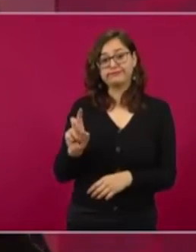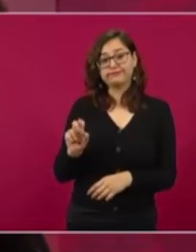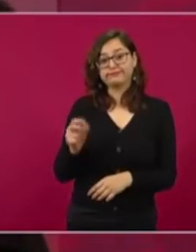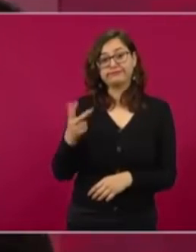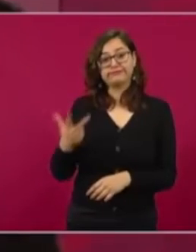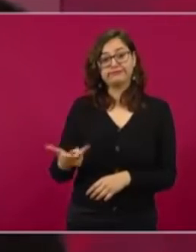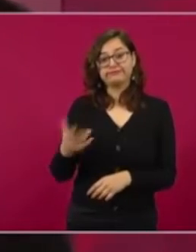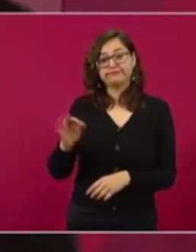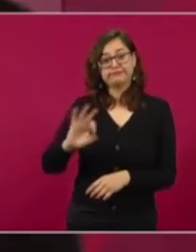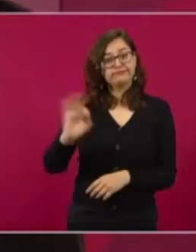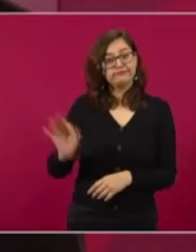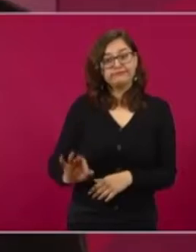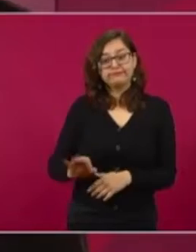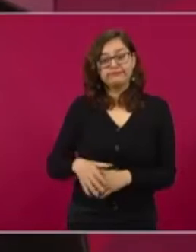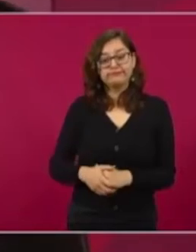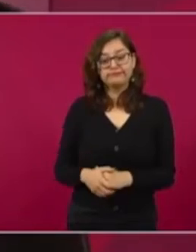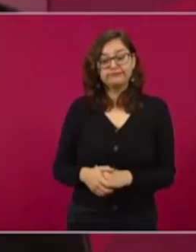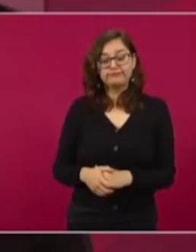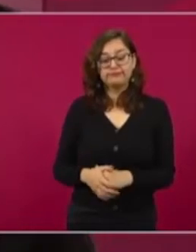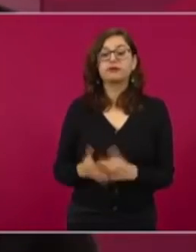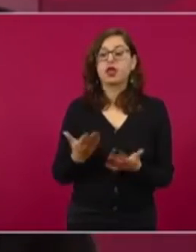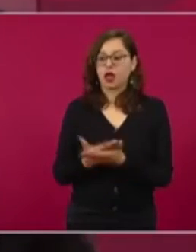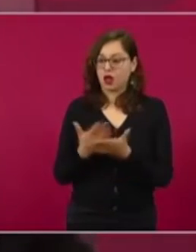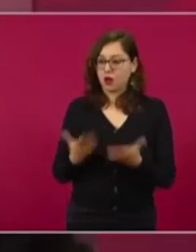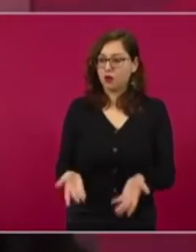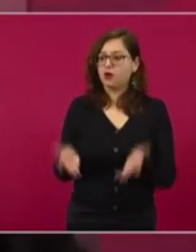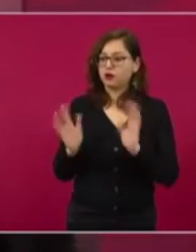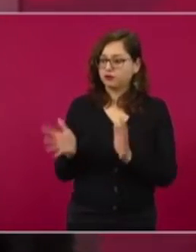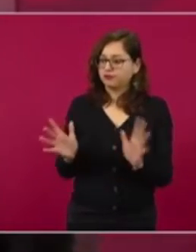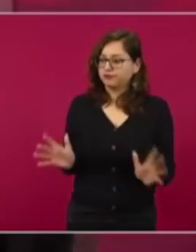Ahora las estamos subiendo, ya